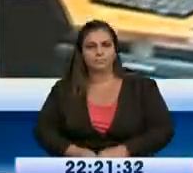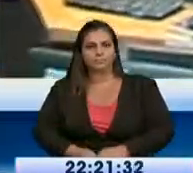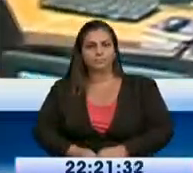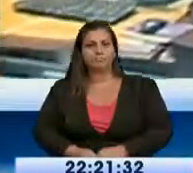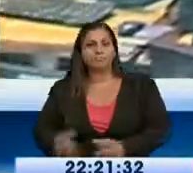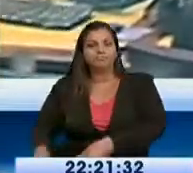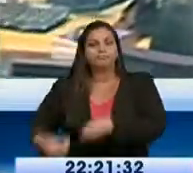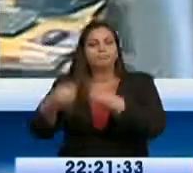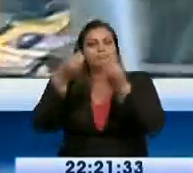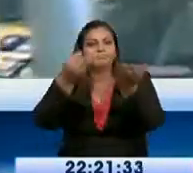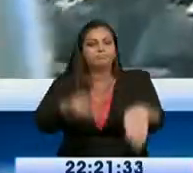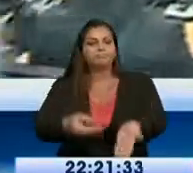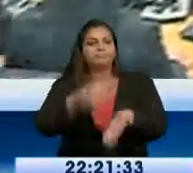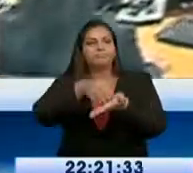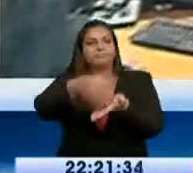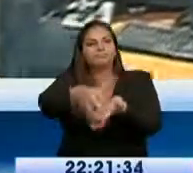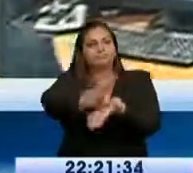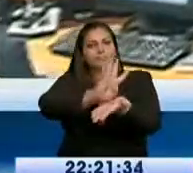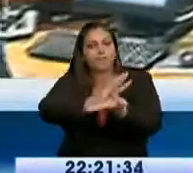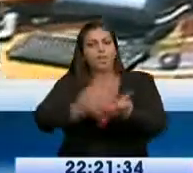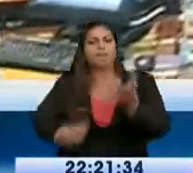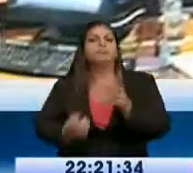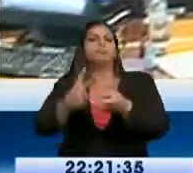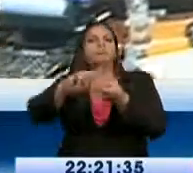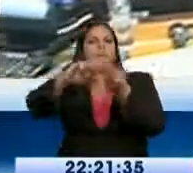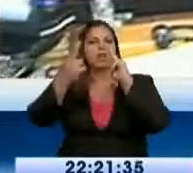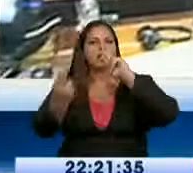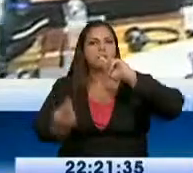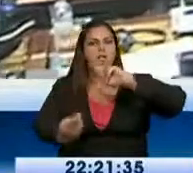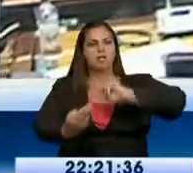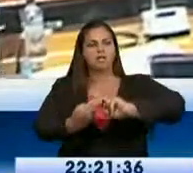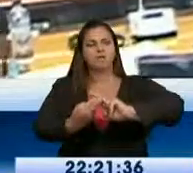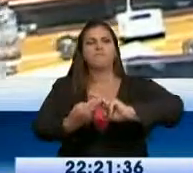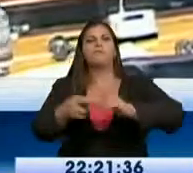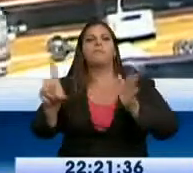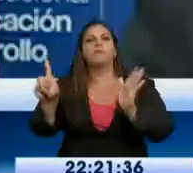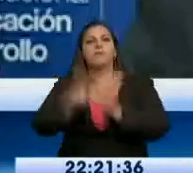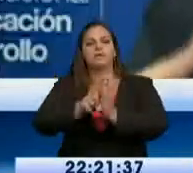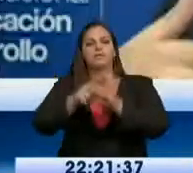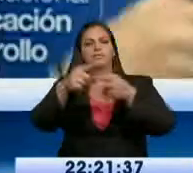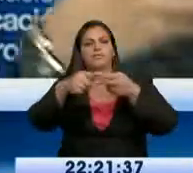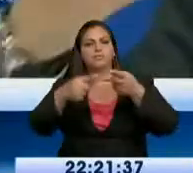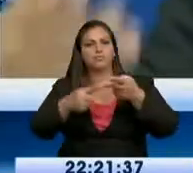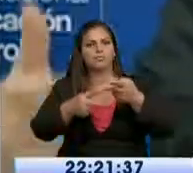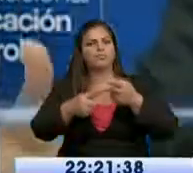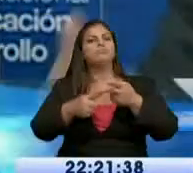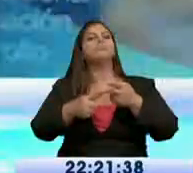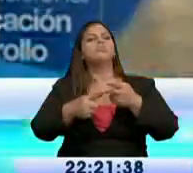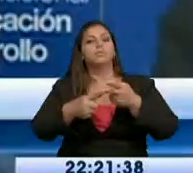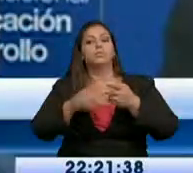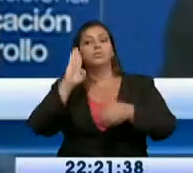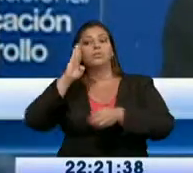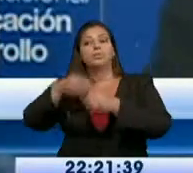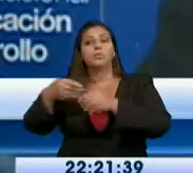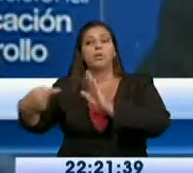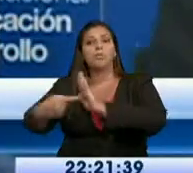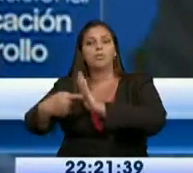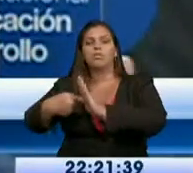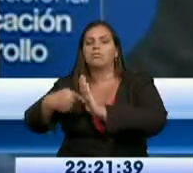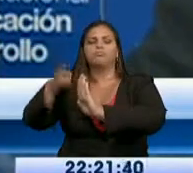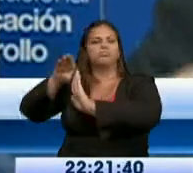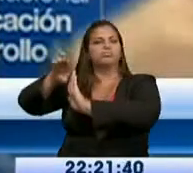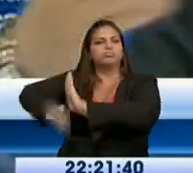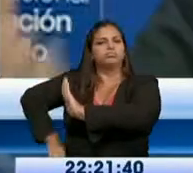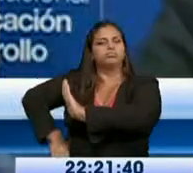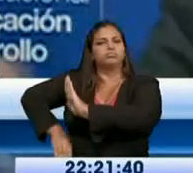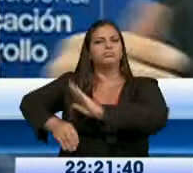una reforma a la ley de herencias vigente con el fin de evitar la elusión de impuestos. Muchas veces se genera un fideicomiso, muchas